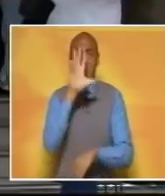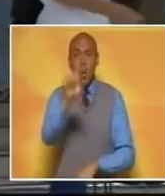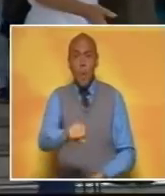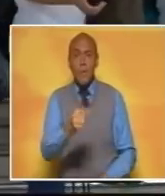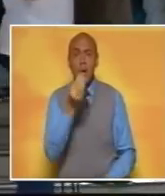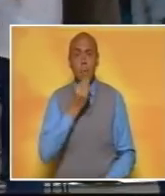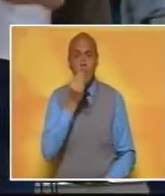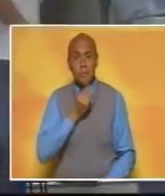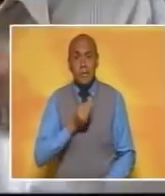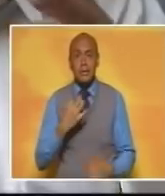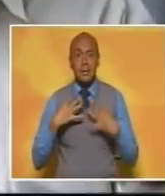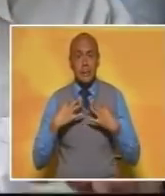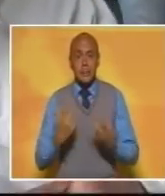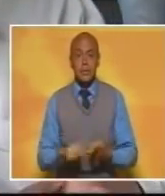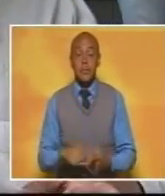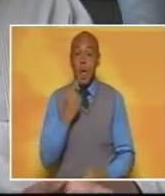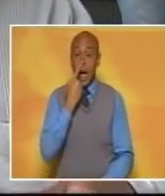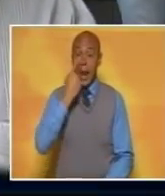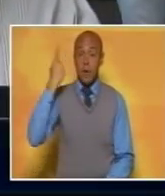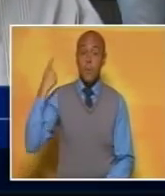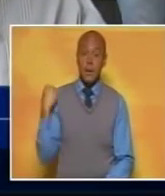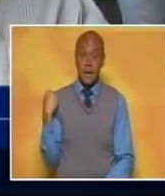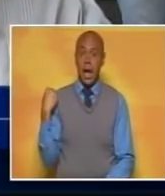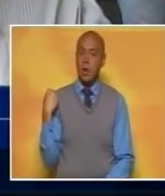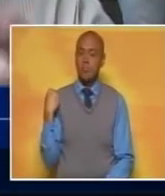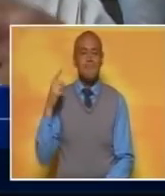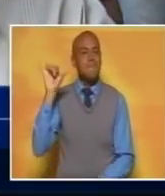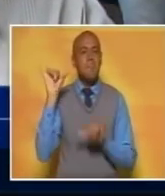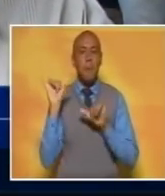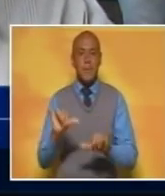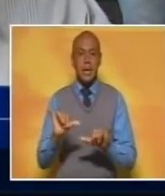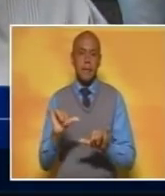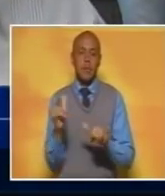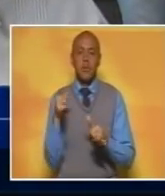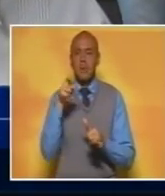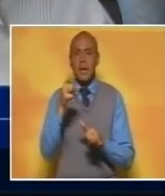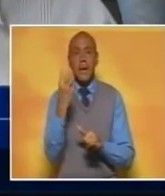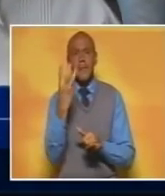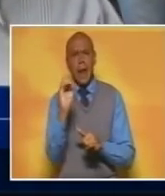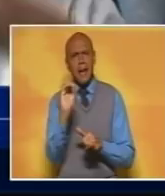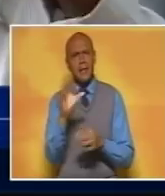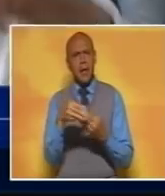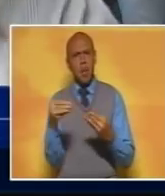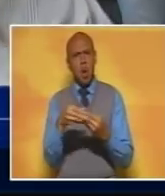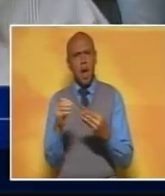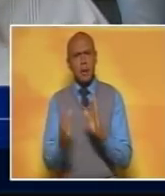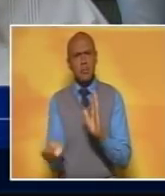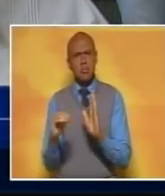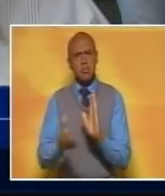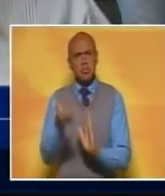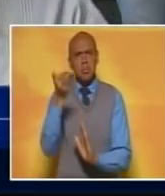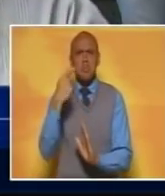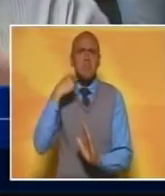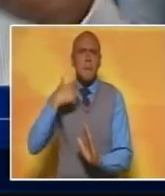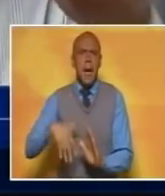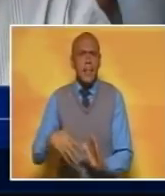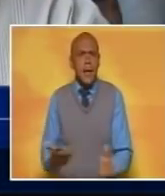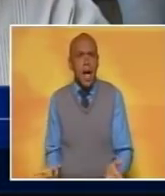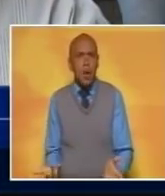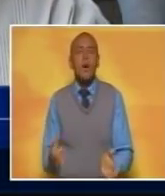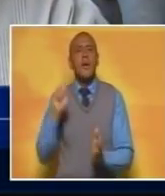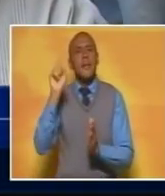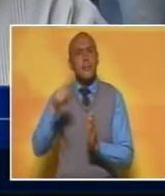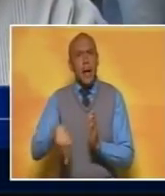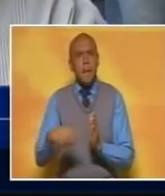necesidades básicas. El año pasado hizo lo mismo, nos aumentaron aquí a $30. Bueno, los $30 se perdieron, pero también nos quitaron